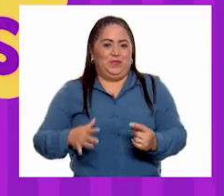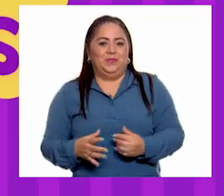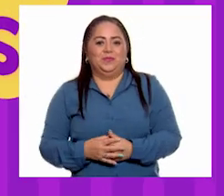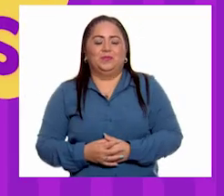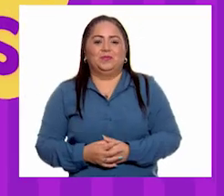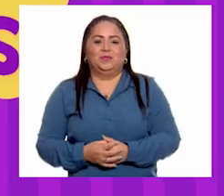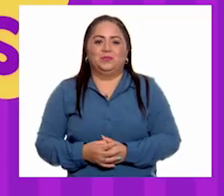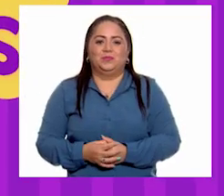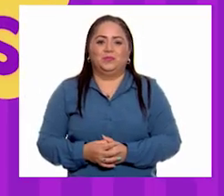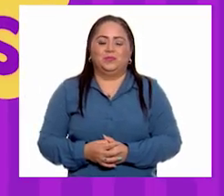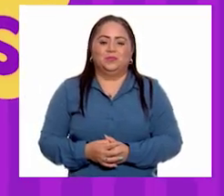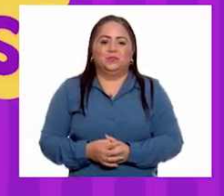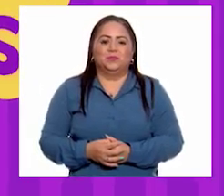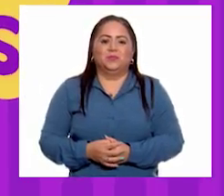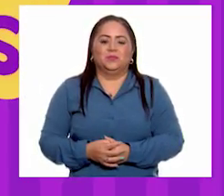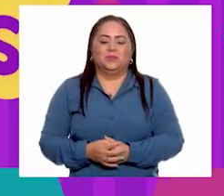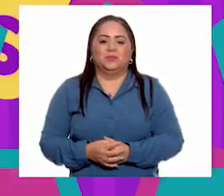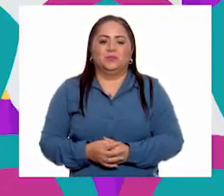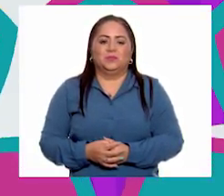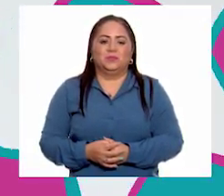otros.